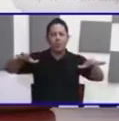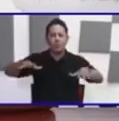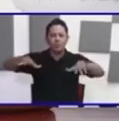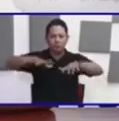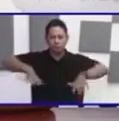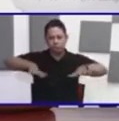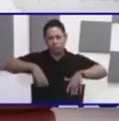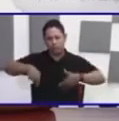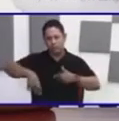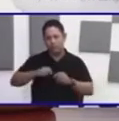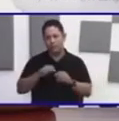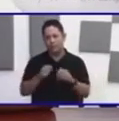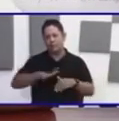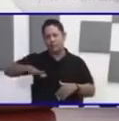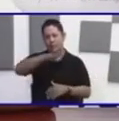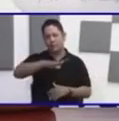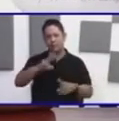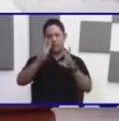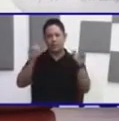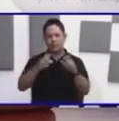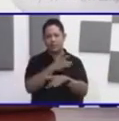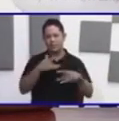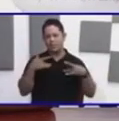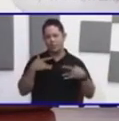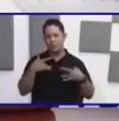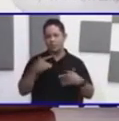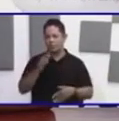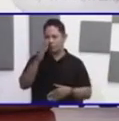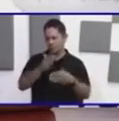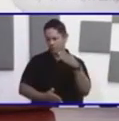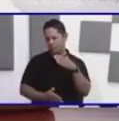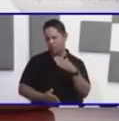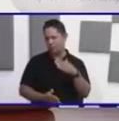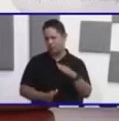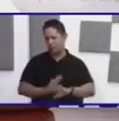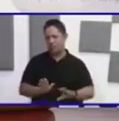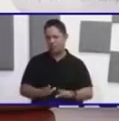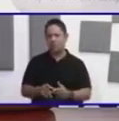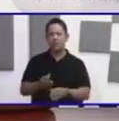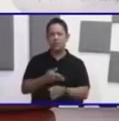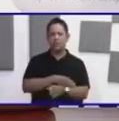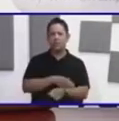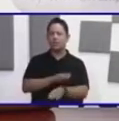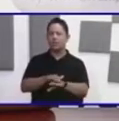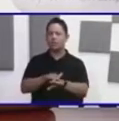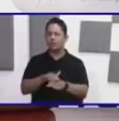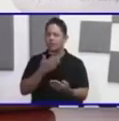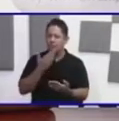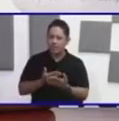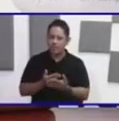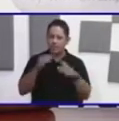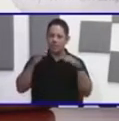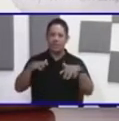departamento. Antes de cerrar este tema en salud, quiero reiterarle mis agradecimientos a la